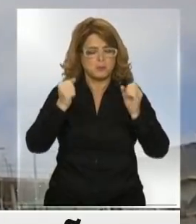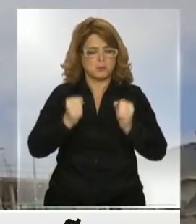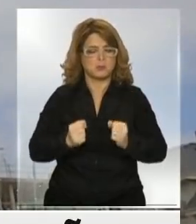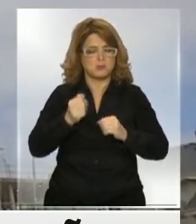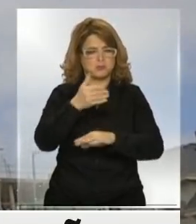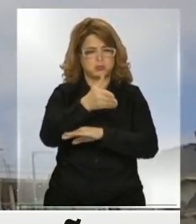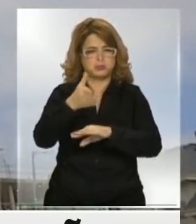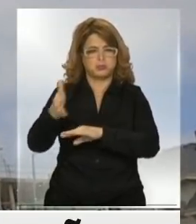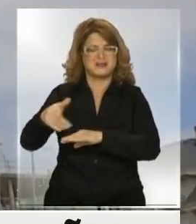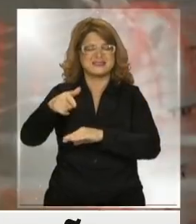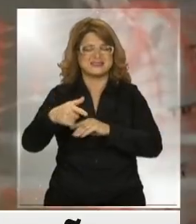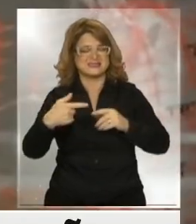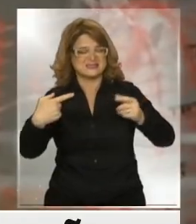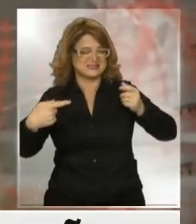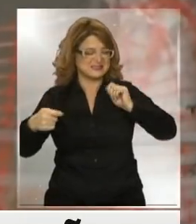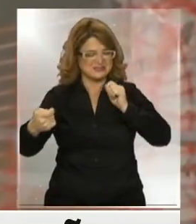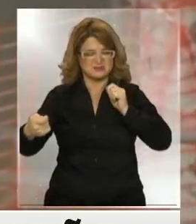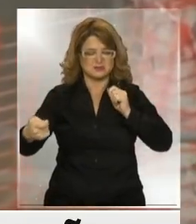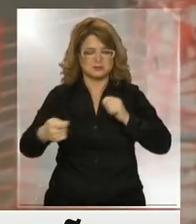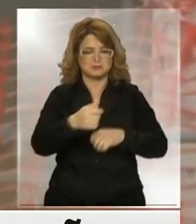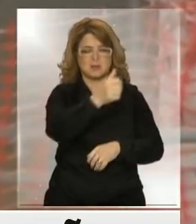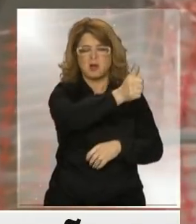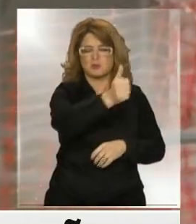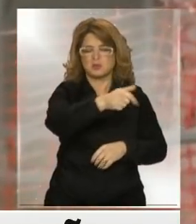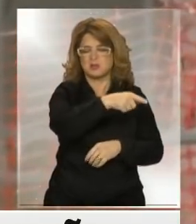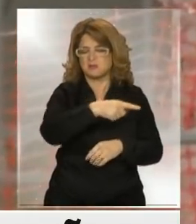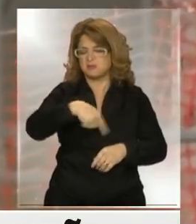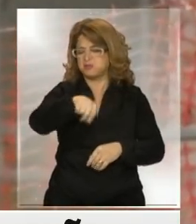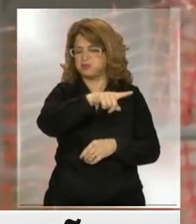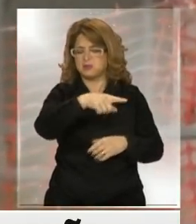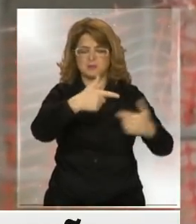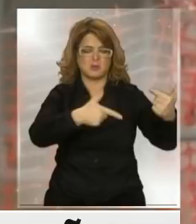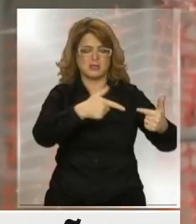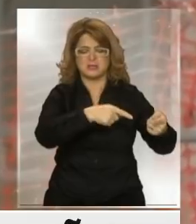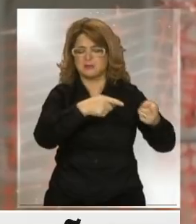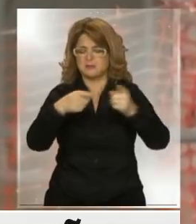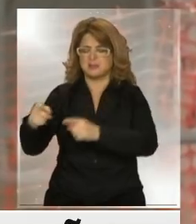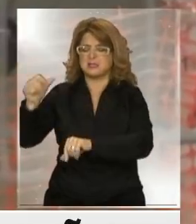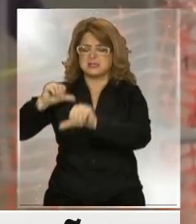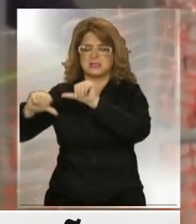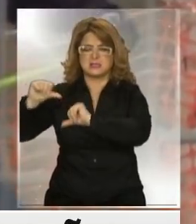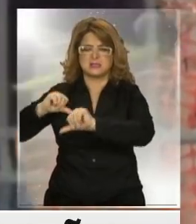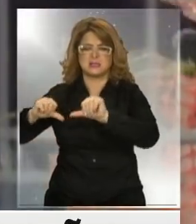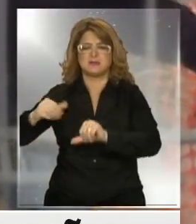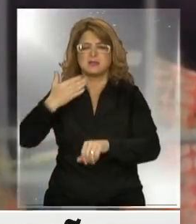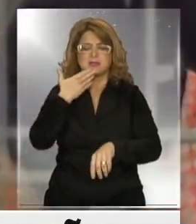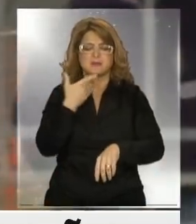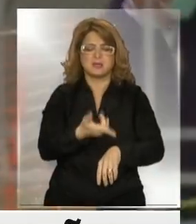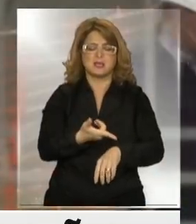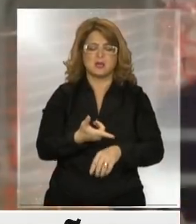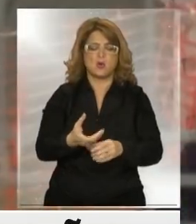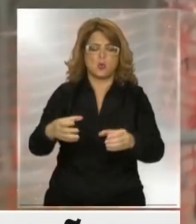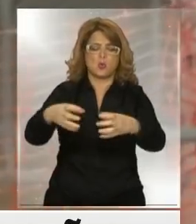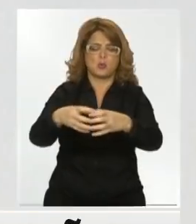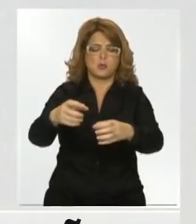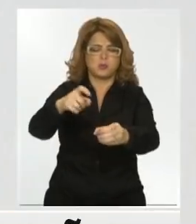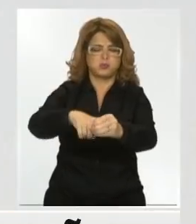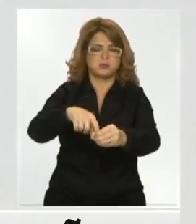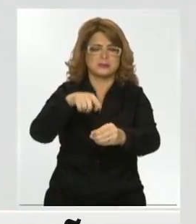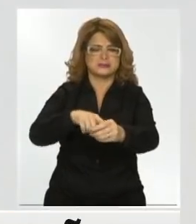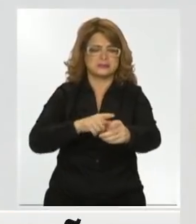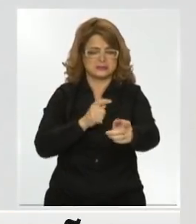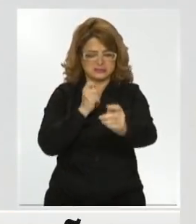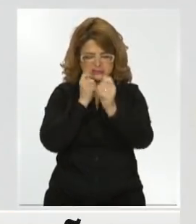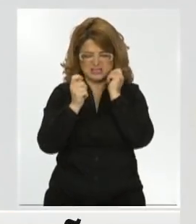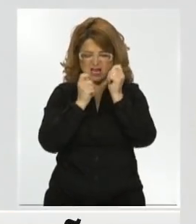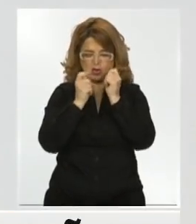generado varias discrepancias entre autoridades políticas, también entre los científicos y, por qué no decirlo, los propios sindicatos, por el riesgo de que se